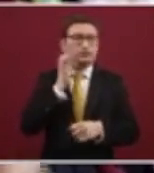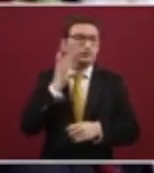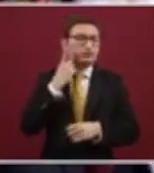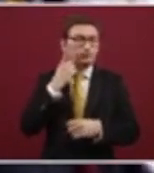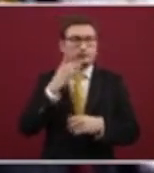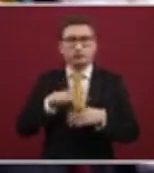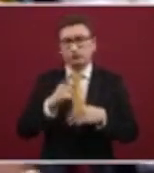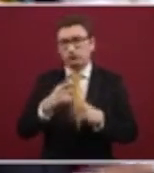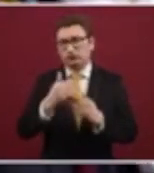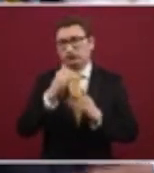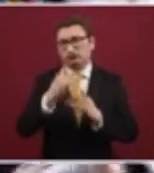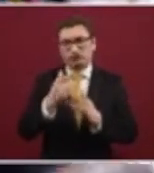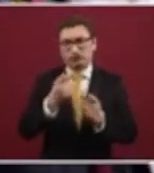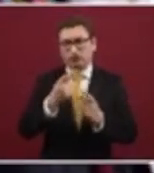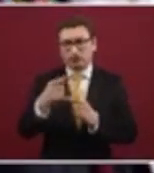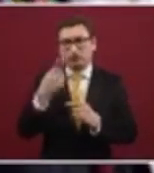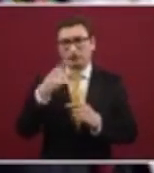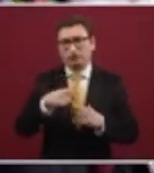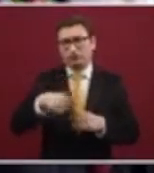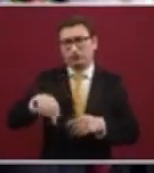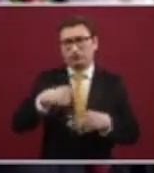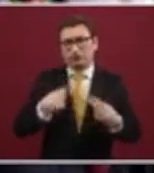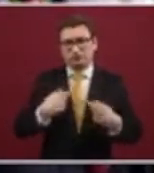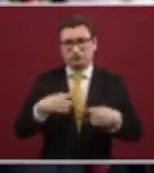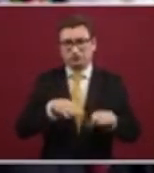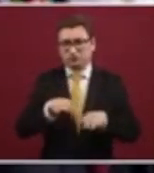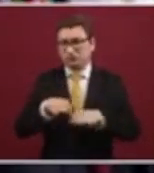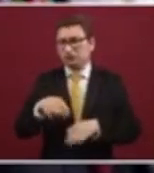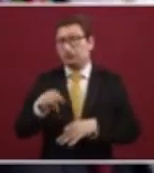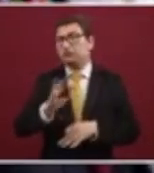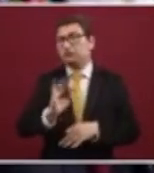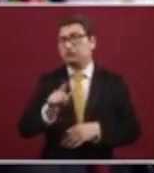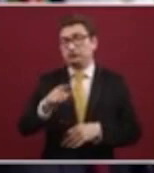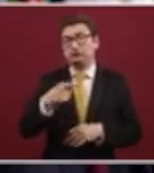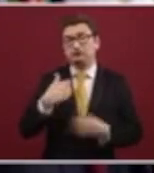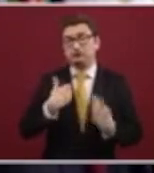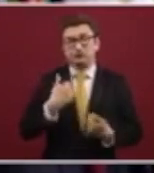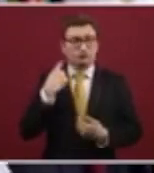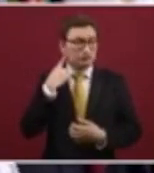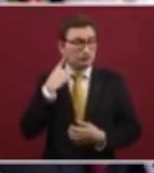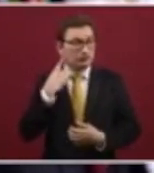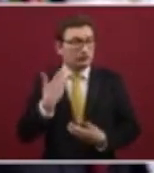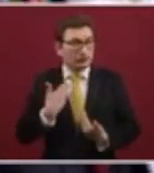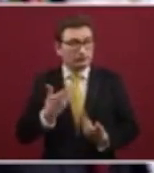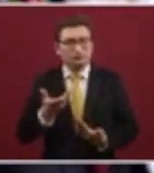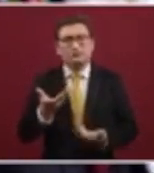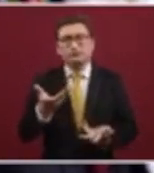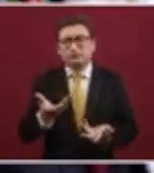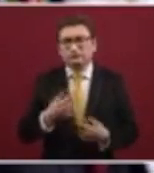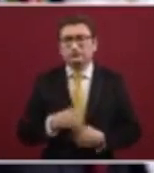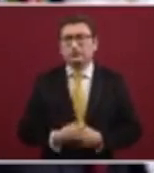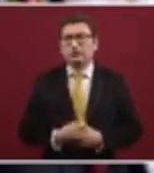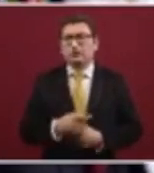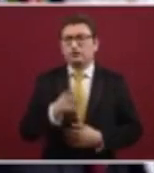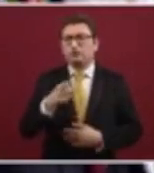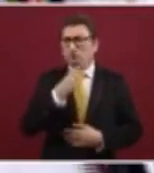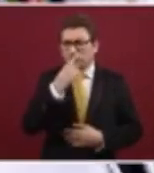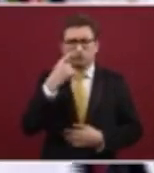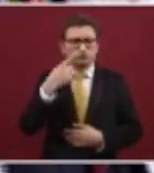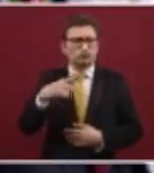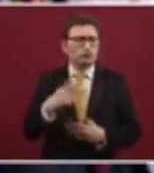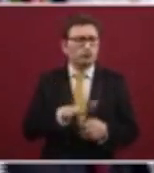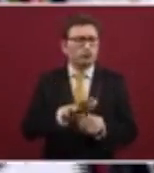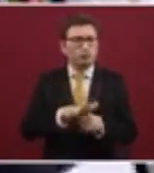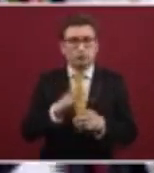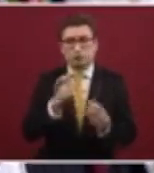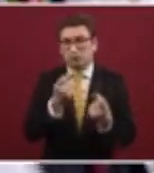las restricciones que se han hecho para trabajadores. Seguramente usted se ha enterado. ¿Usted cómo ve esto? Porque hay gente que pues no tiene